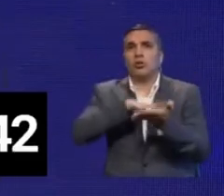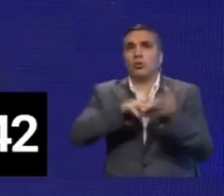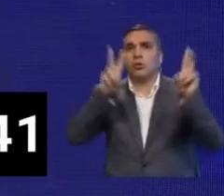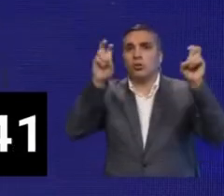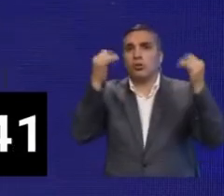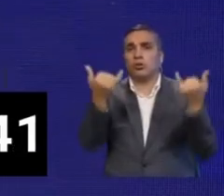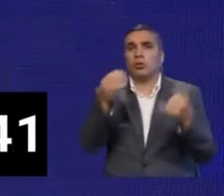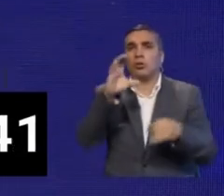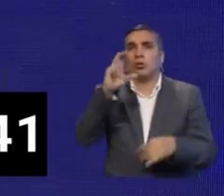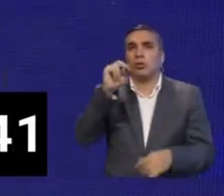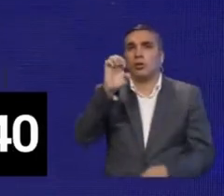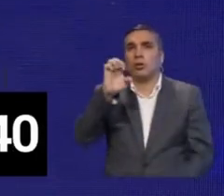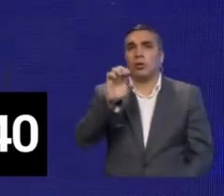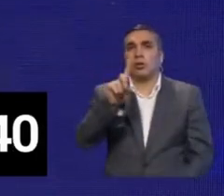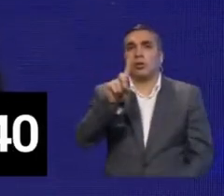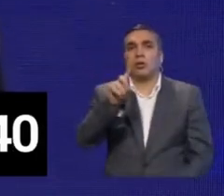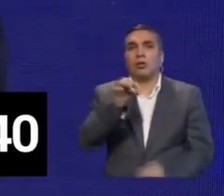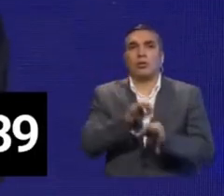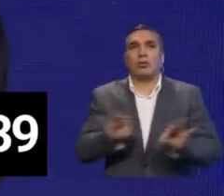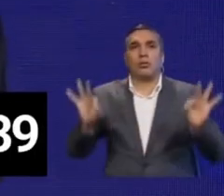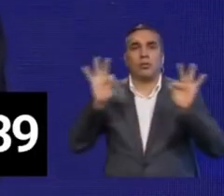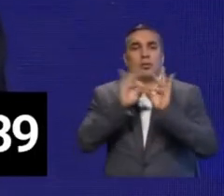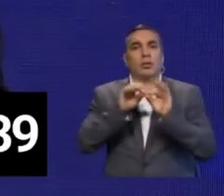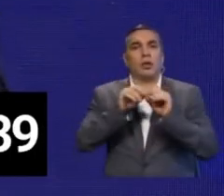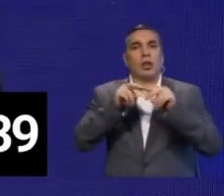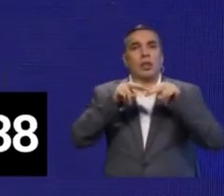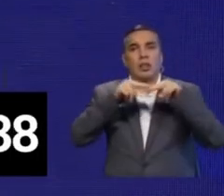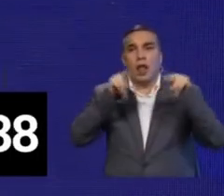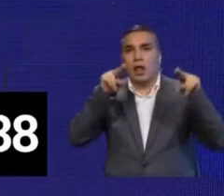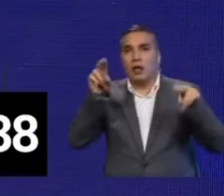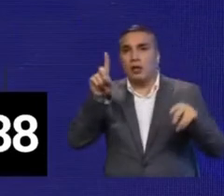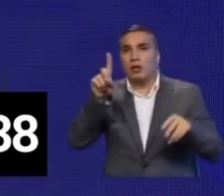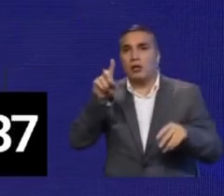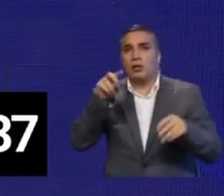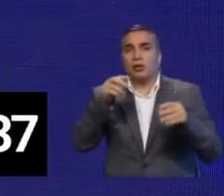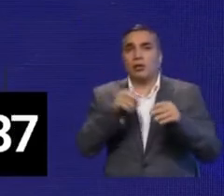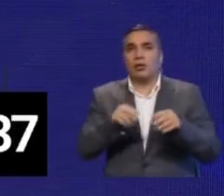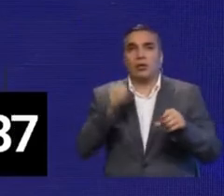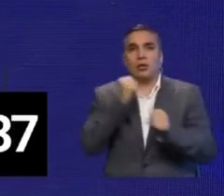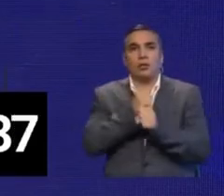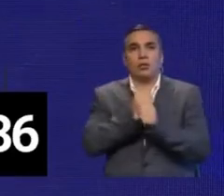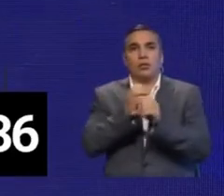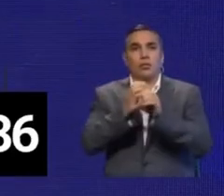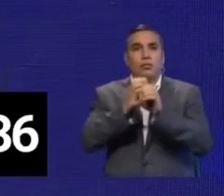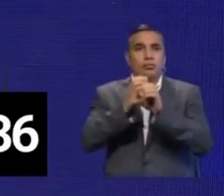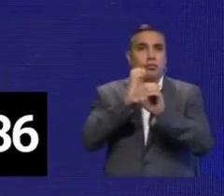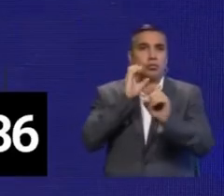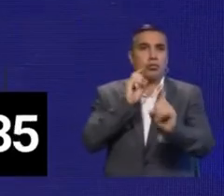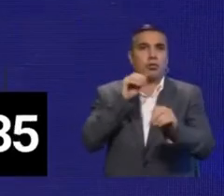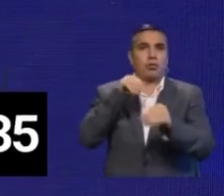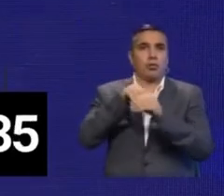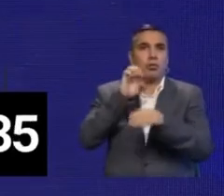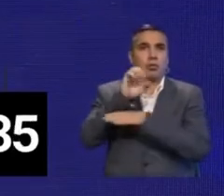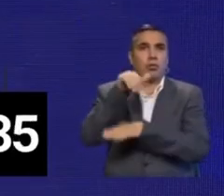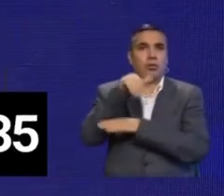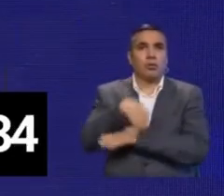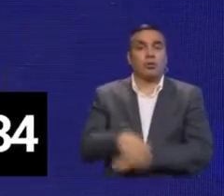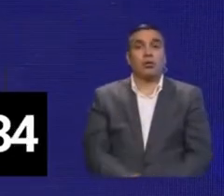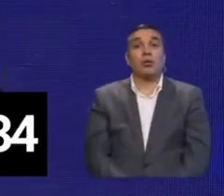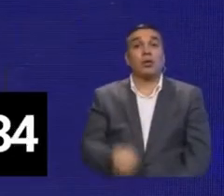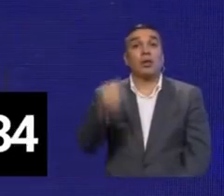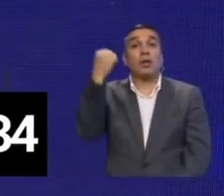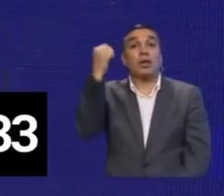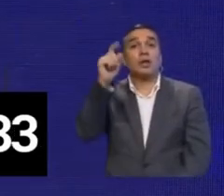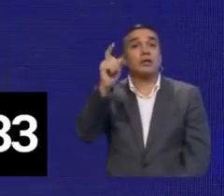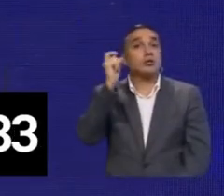temario del CNE, como la importancia de la ecología, el rol que cumplen los transportistas en el Ecuador, los derechos de